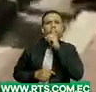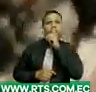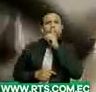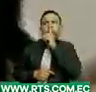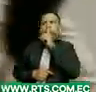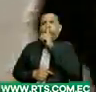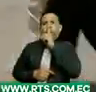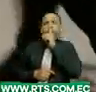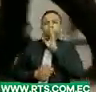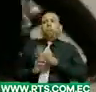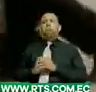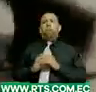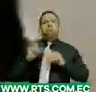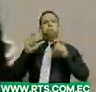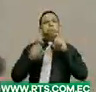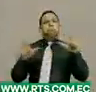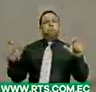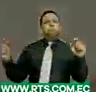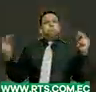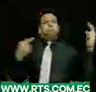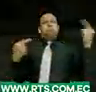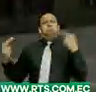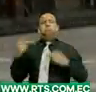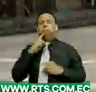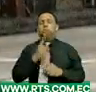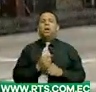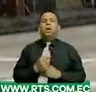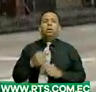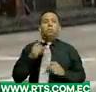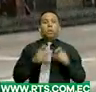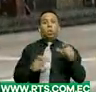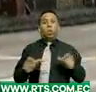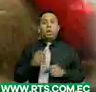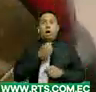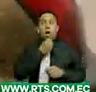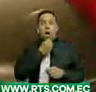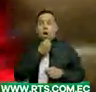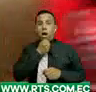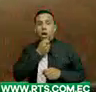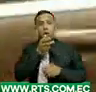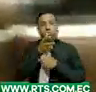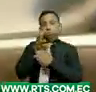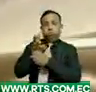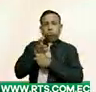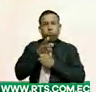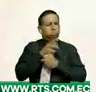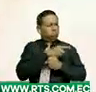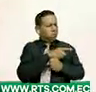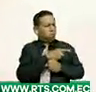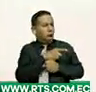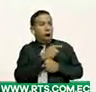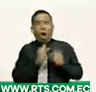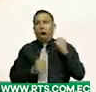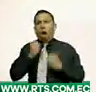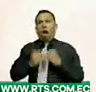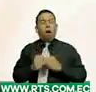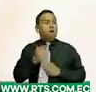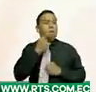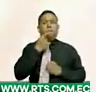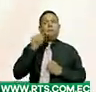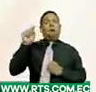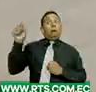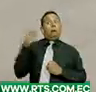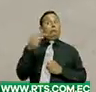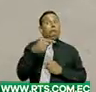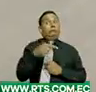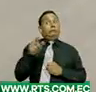sector, ya que cuando ciertas personas a los alrededores notaron la presencia de la cámara a cuadras de distancia, mediante señas y claves dieron